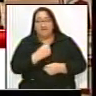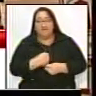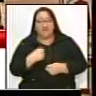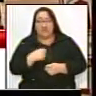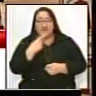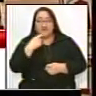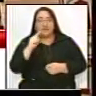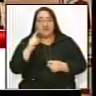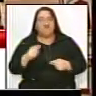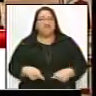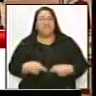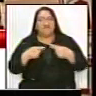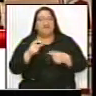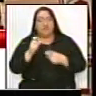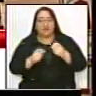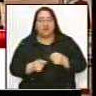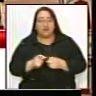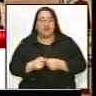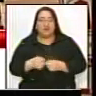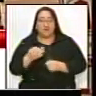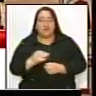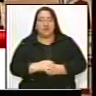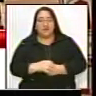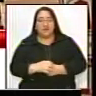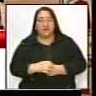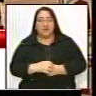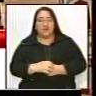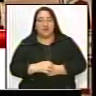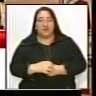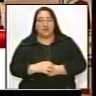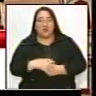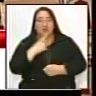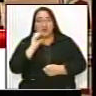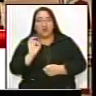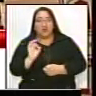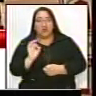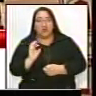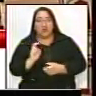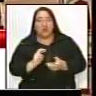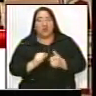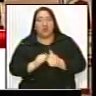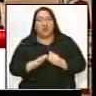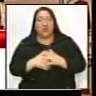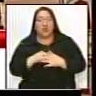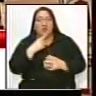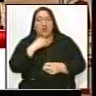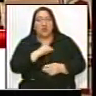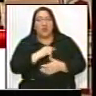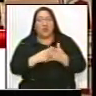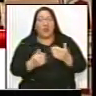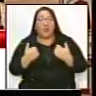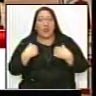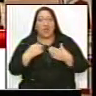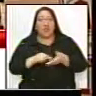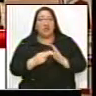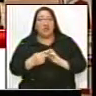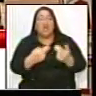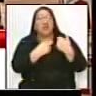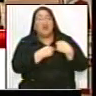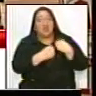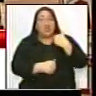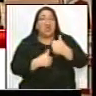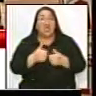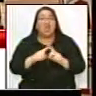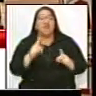peor enemigo del ciudadano, lamentablemente, es justamente las instituciones que deberían representarnos,